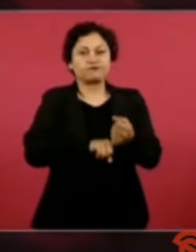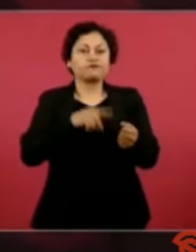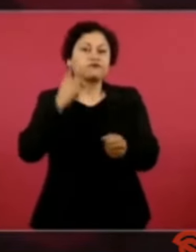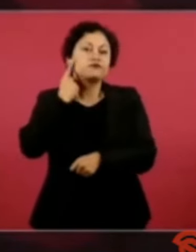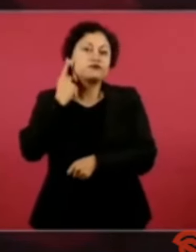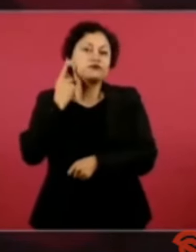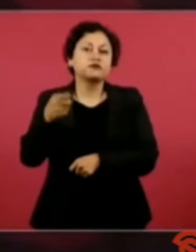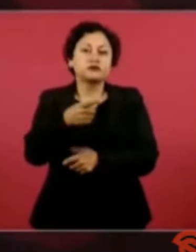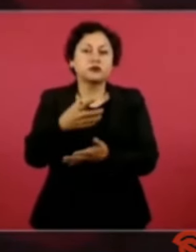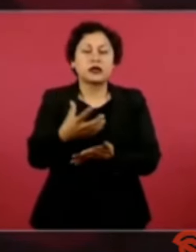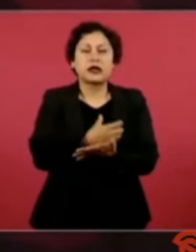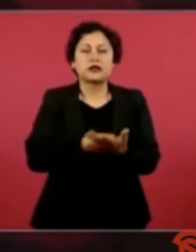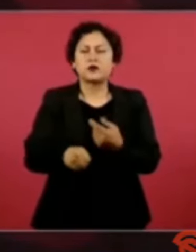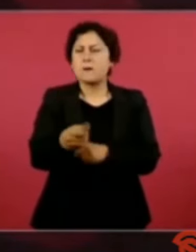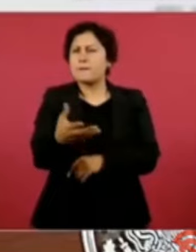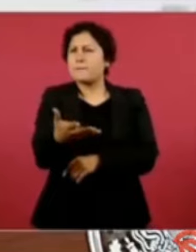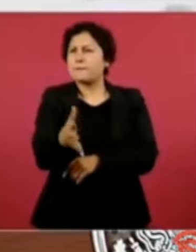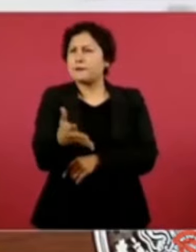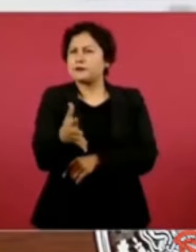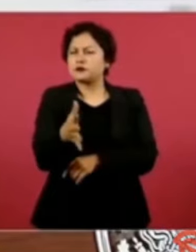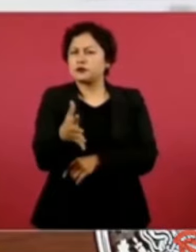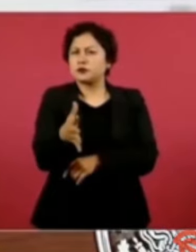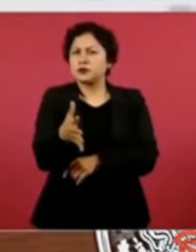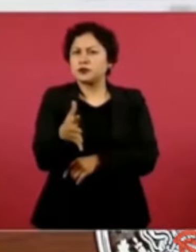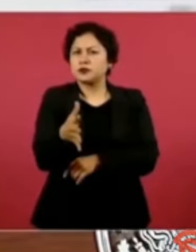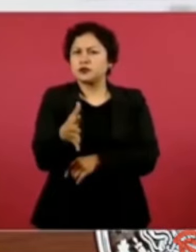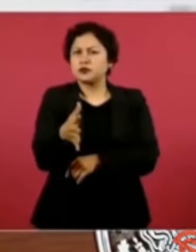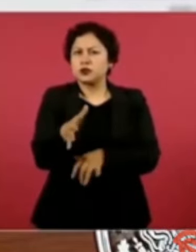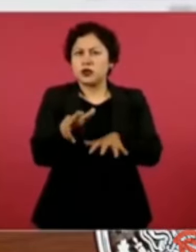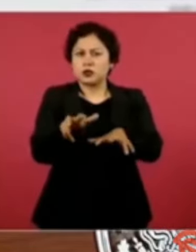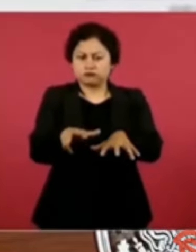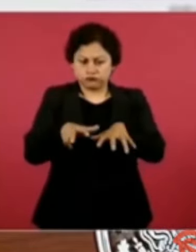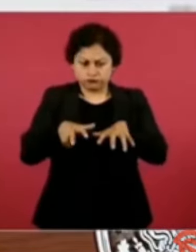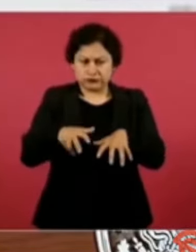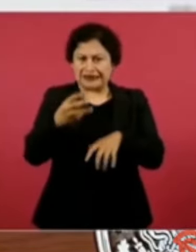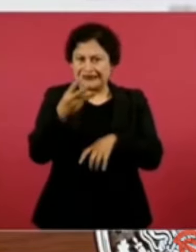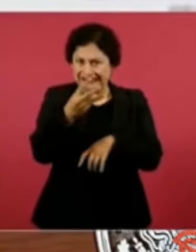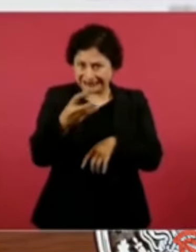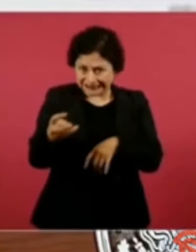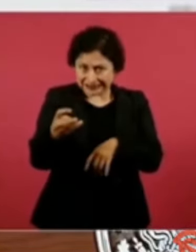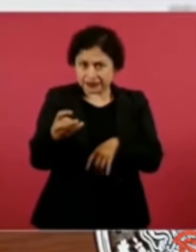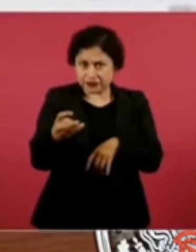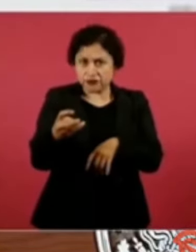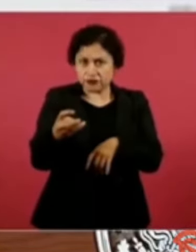Como 200 de los 300, ¿cuántos?